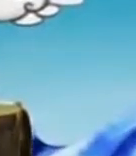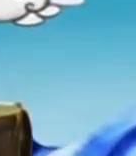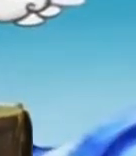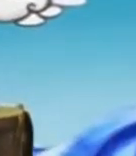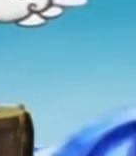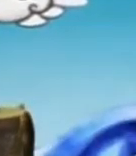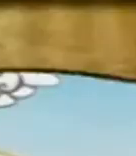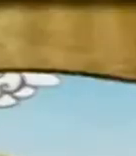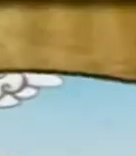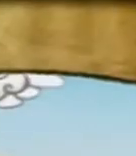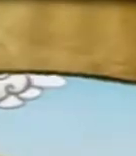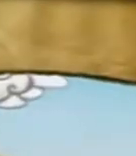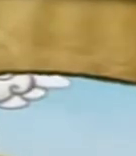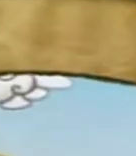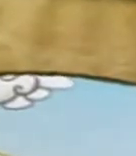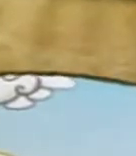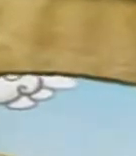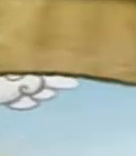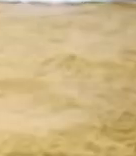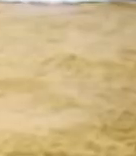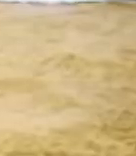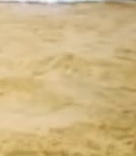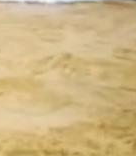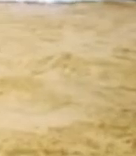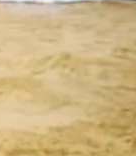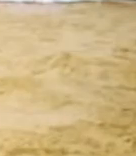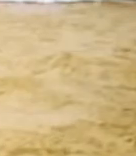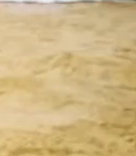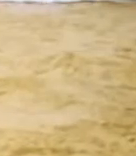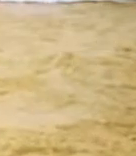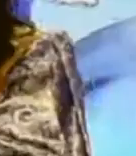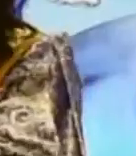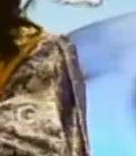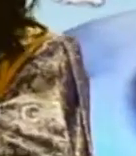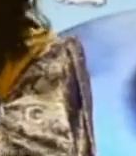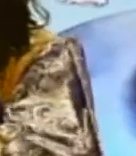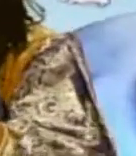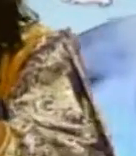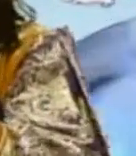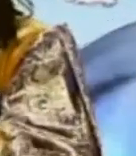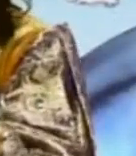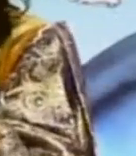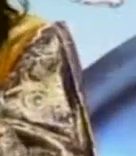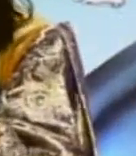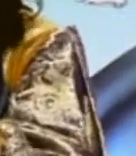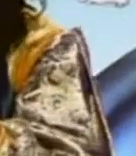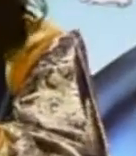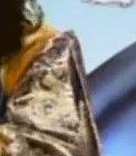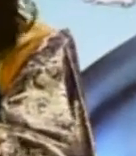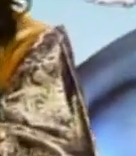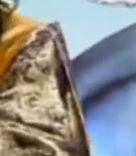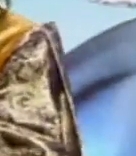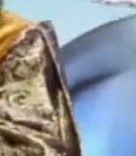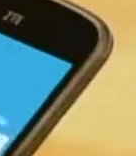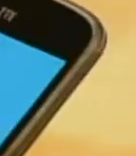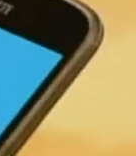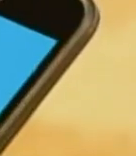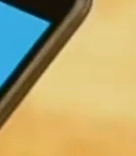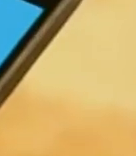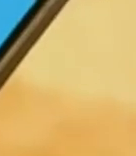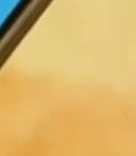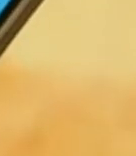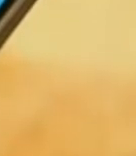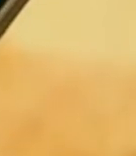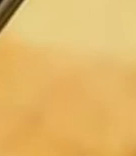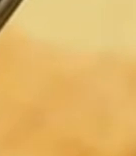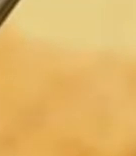Navegas mucho más que Cristóbal Colón cuando descubrió América. Sí, es verdad. Con prepago Movistar también puedes navegar en internet desde 900 pesos. Marca ya